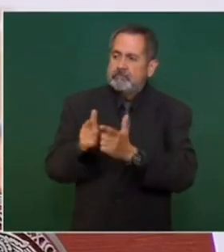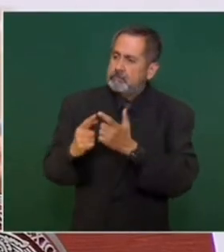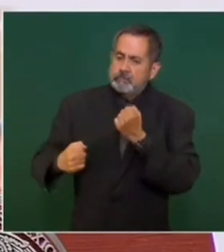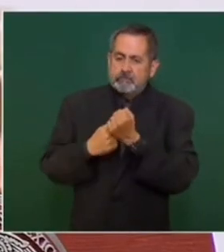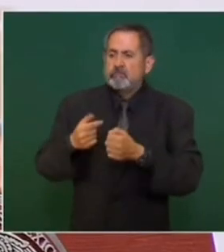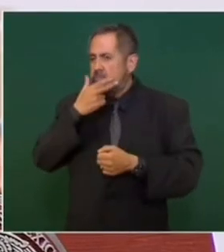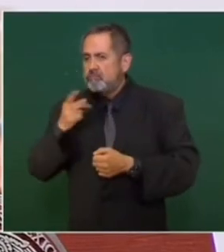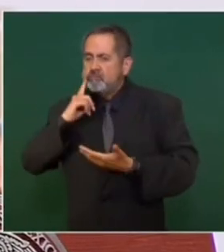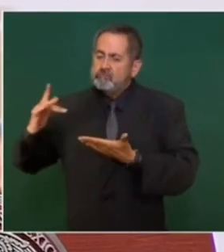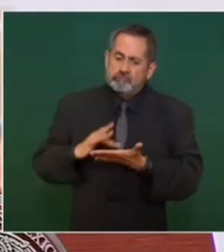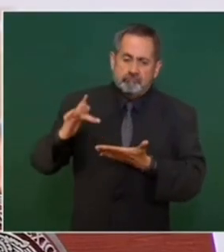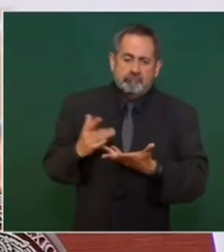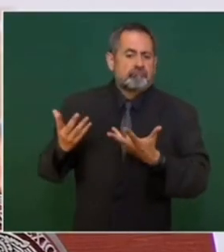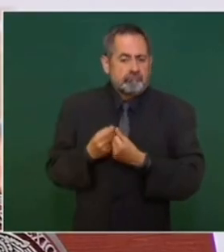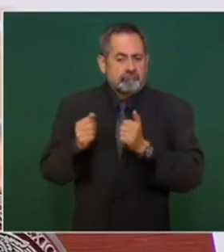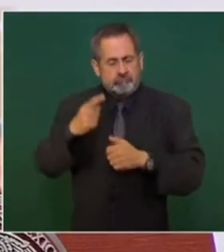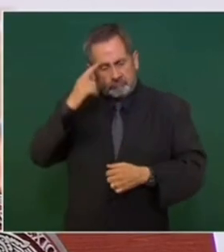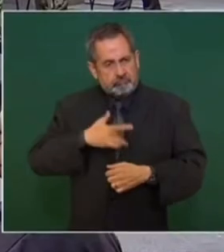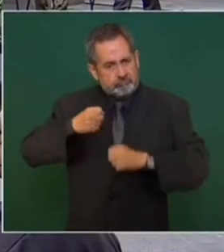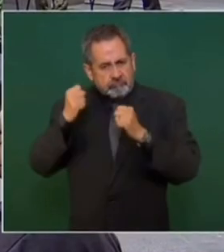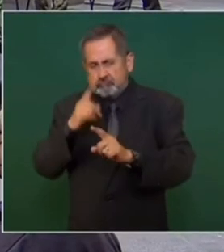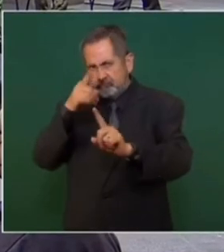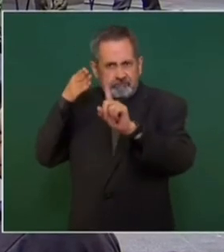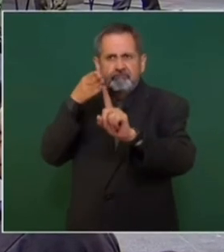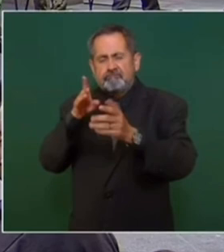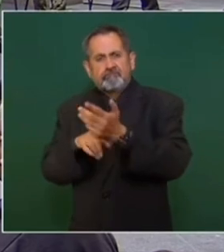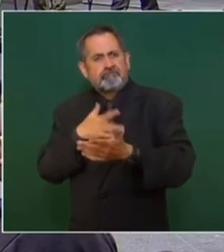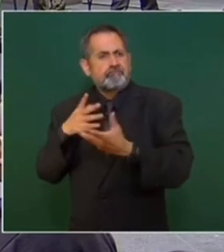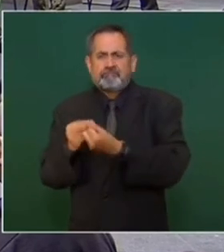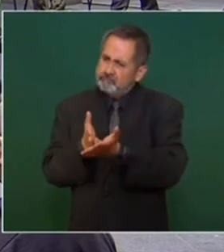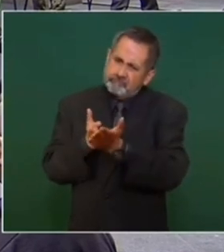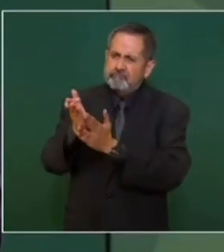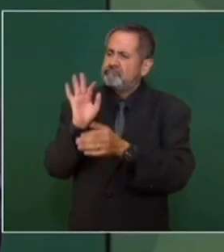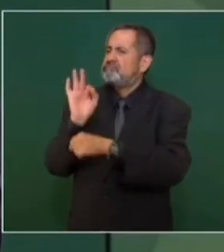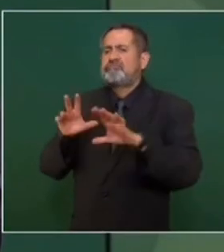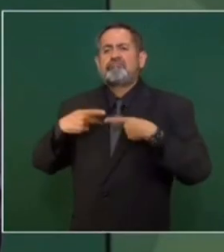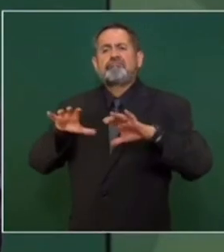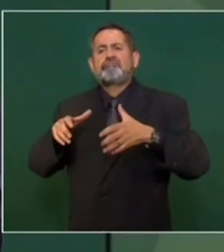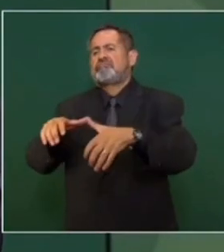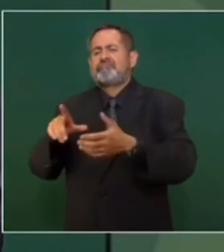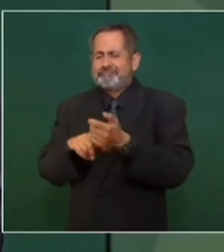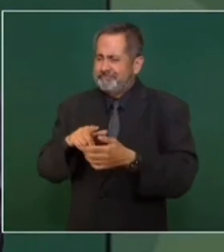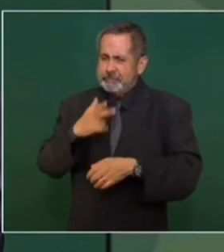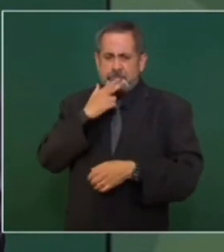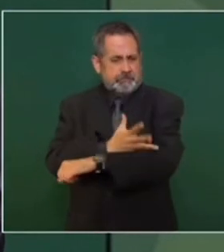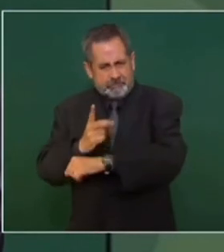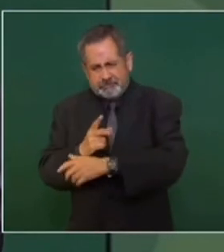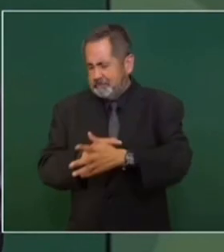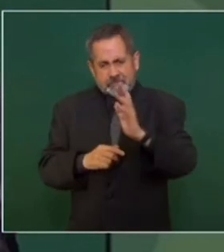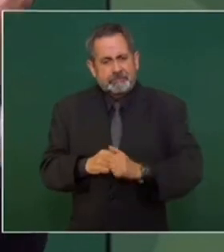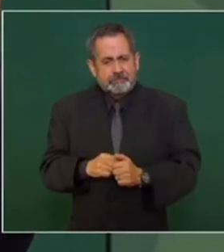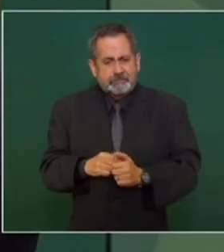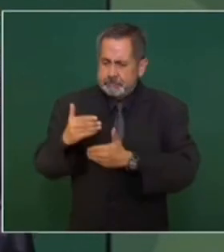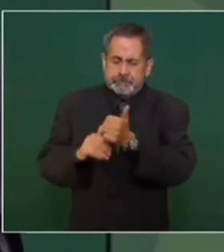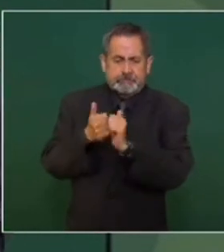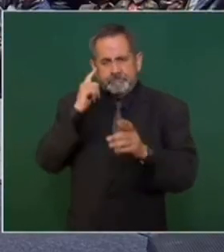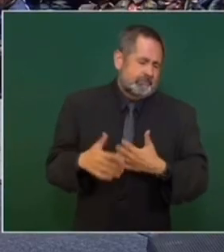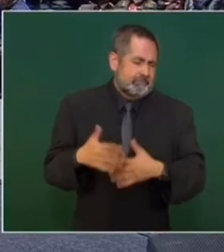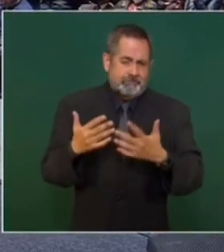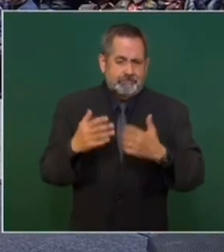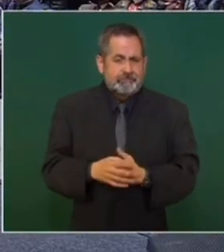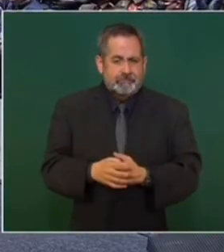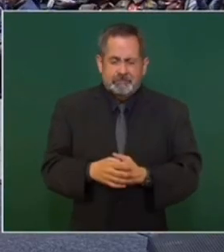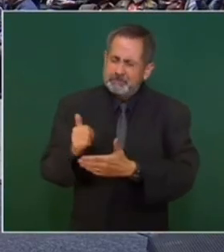de mujeres de hombres con convicciones con principios leales al pueblo leales a la patria honestos en un proceso de transformación